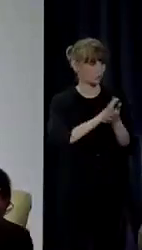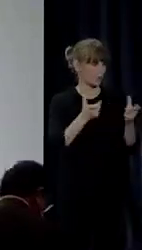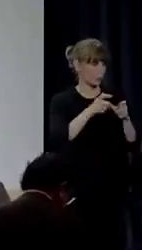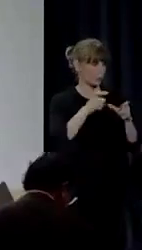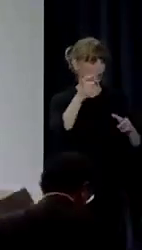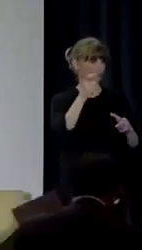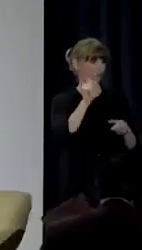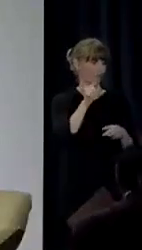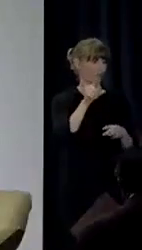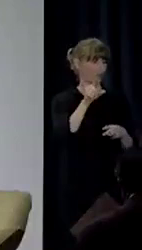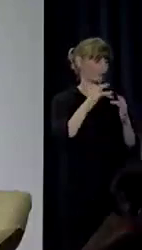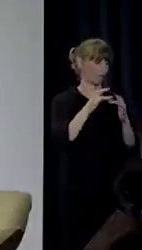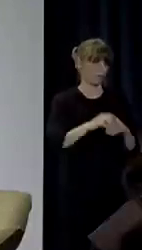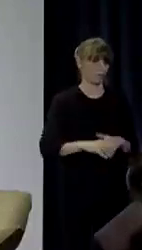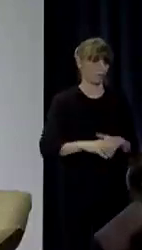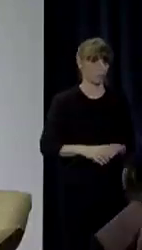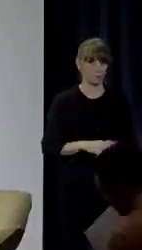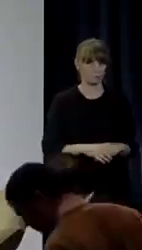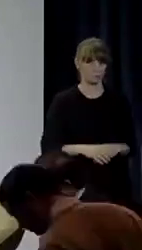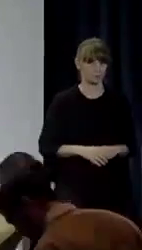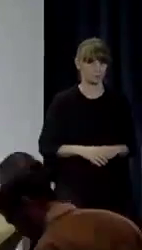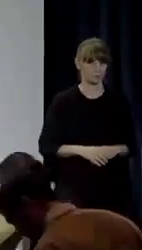de Gobernanza de Internet.